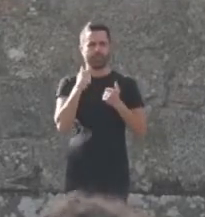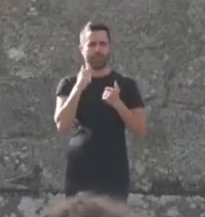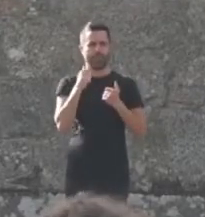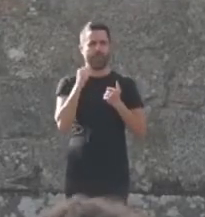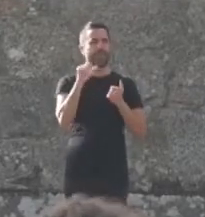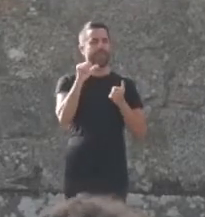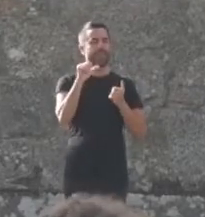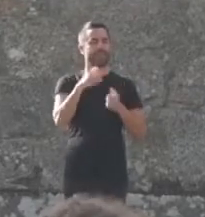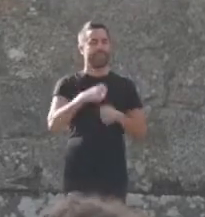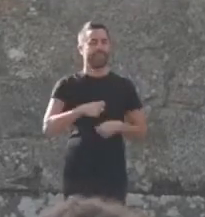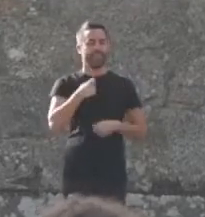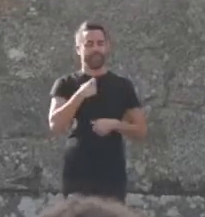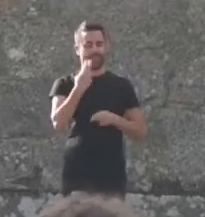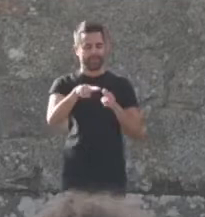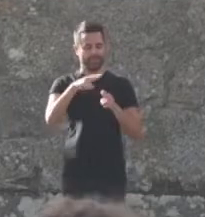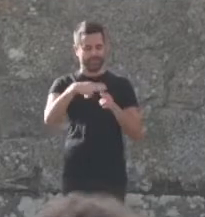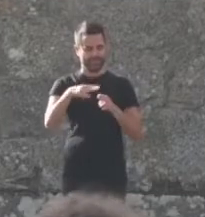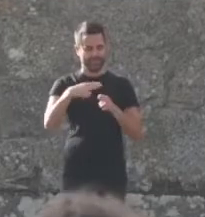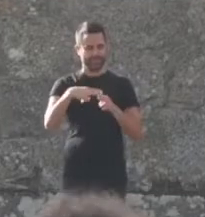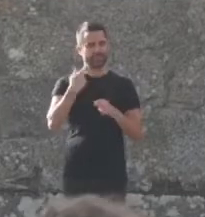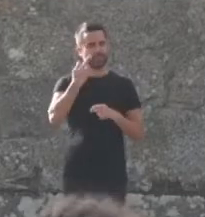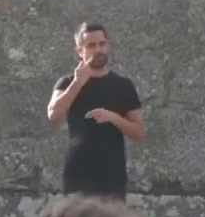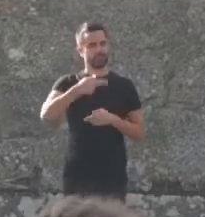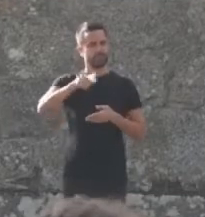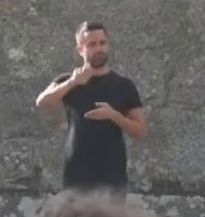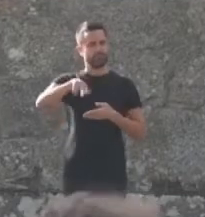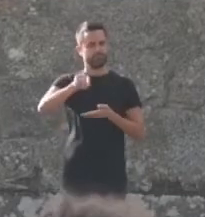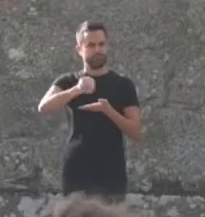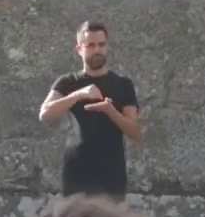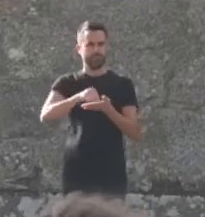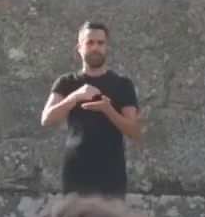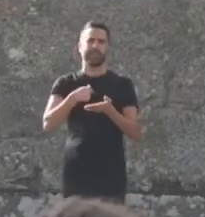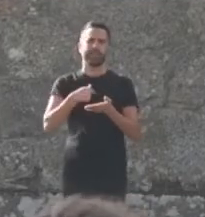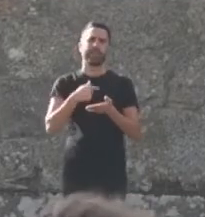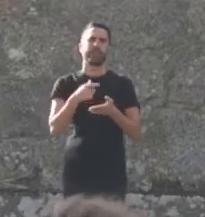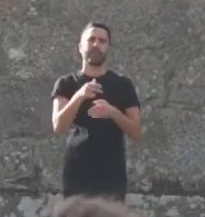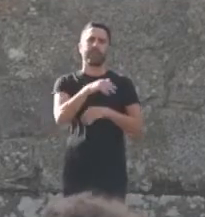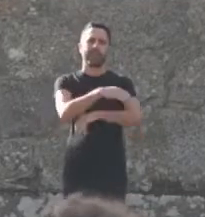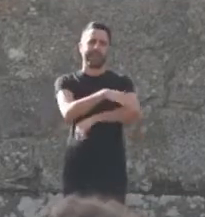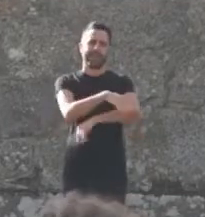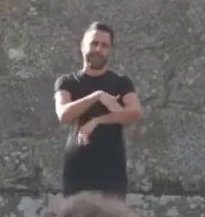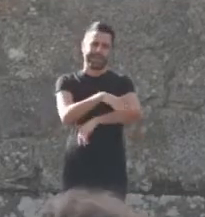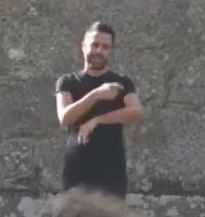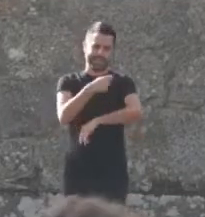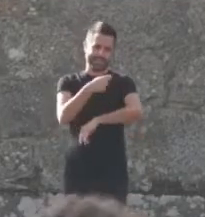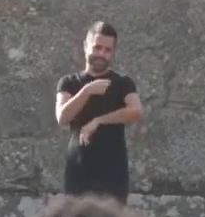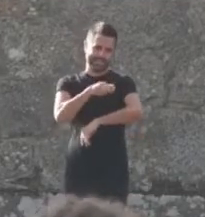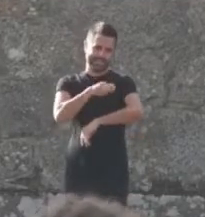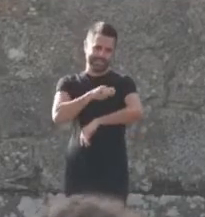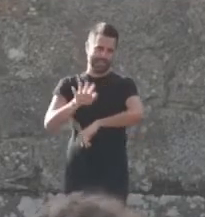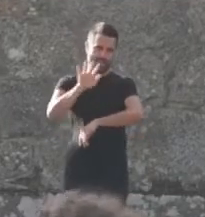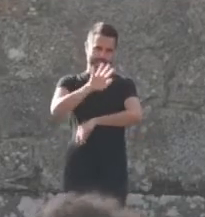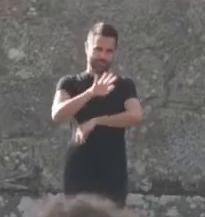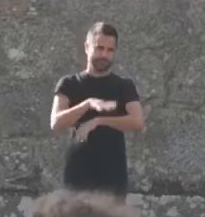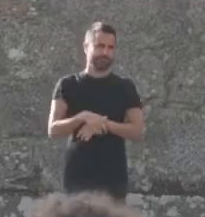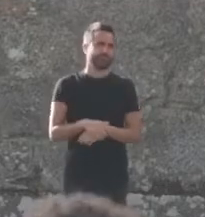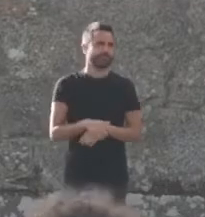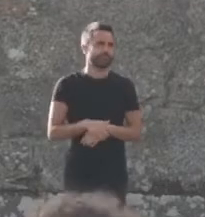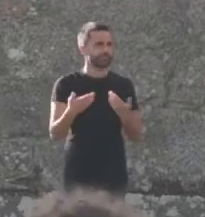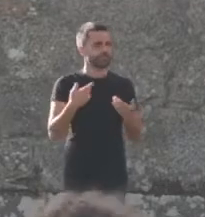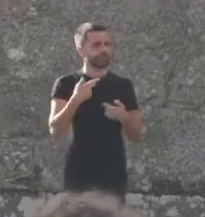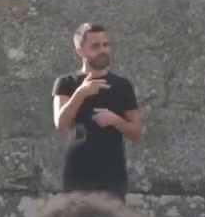Civis e Políticos, que foi ratificada polo Estado Español, o dereito dos povos a saber o que pasou. O dereito á verdade sen ningún tipo